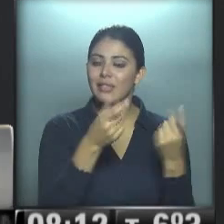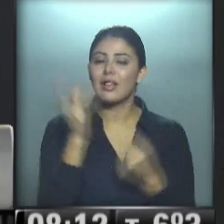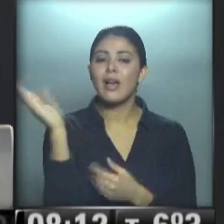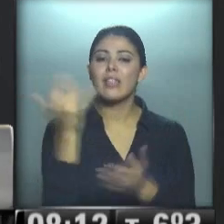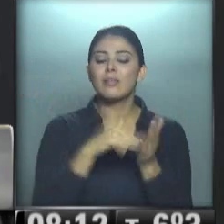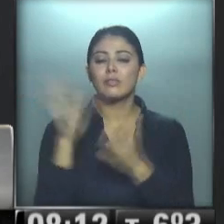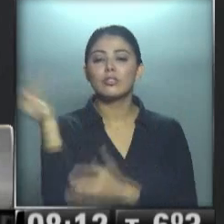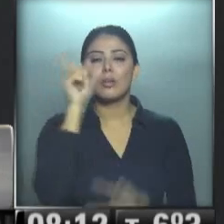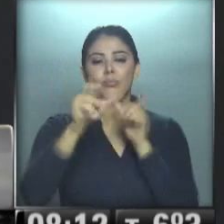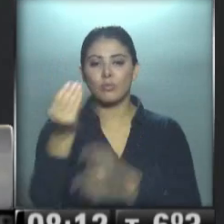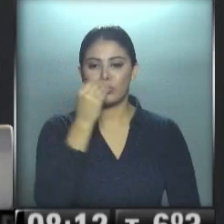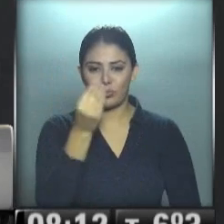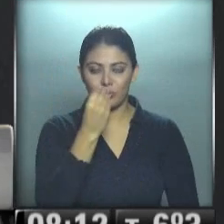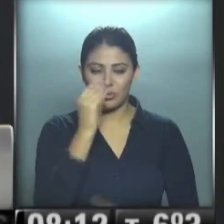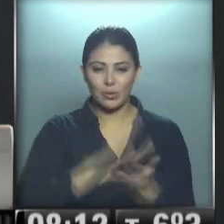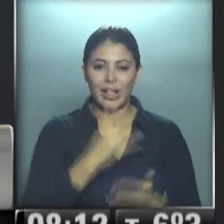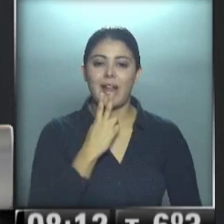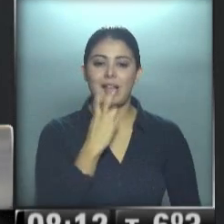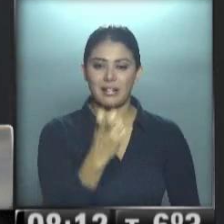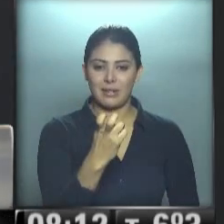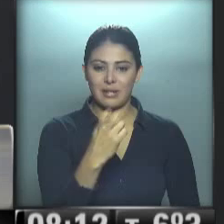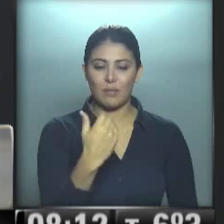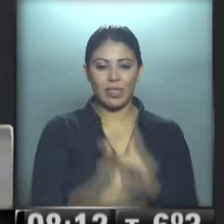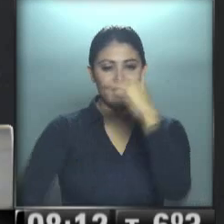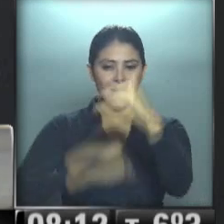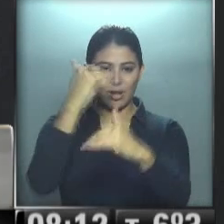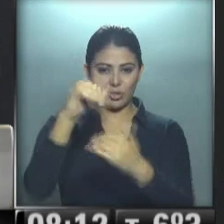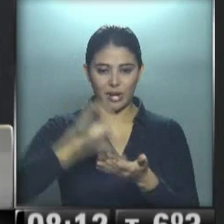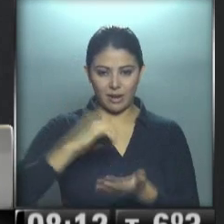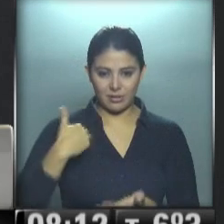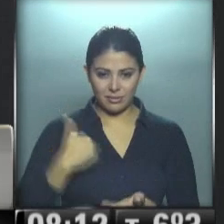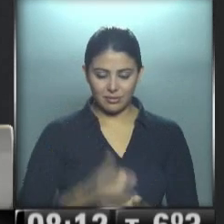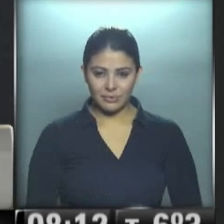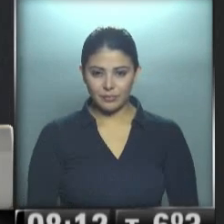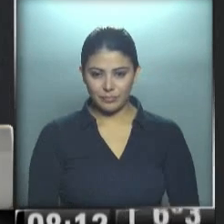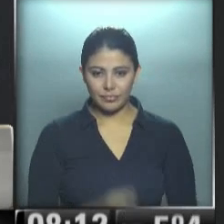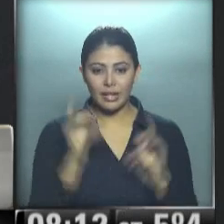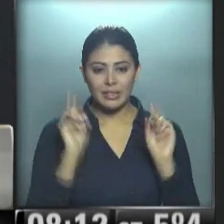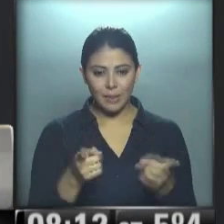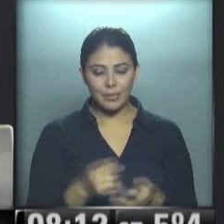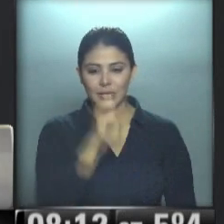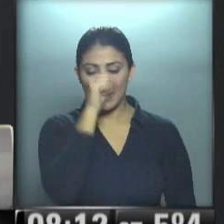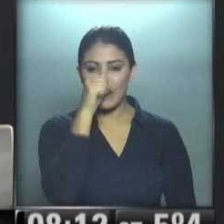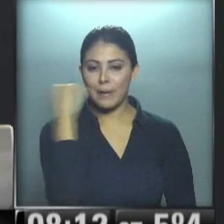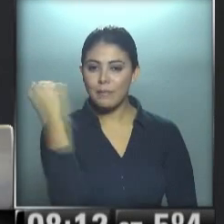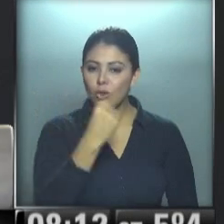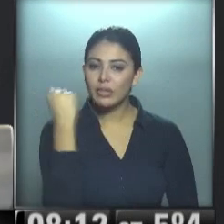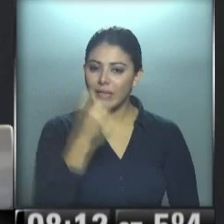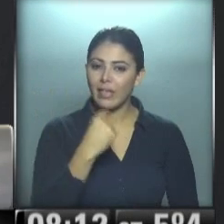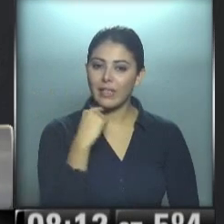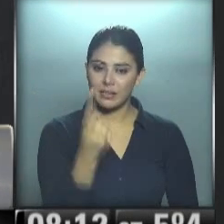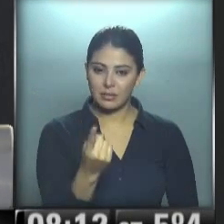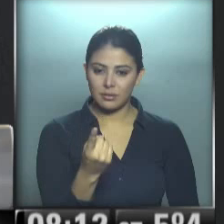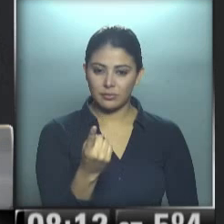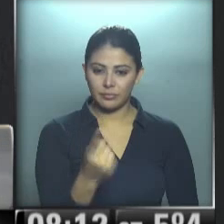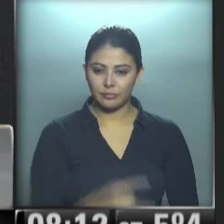creciente desde el punto vista de energía para el desarrollo del país también es importante destacar que